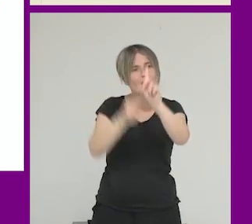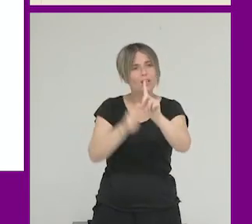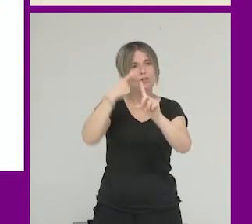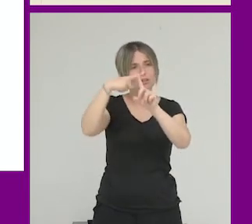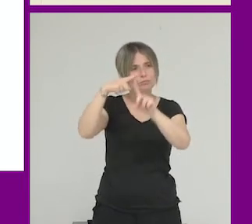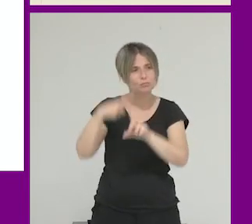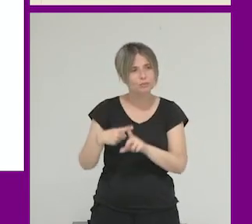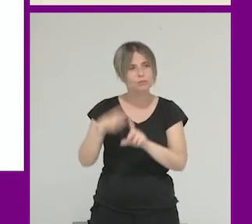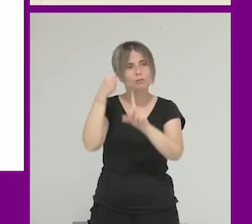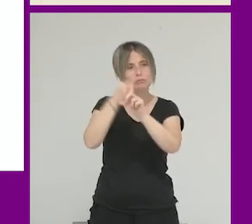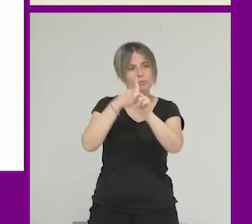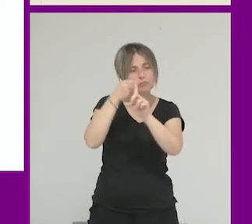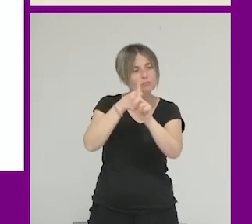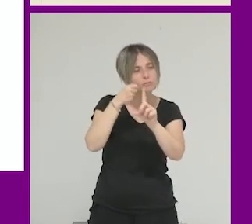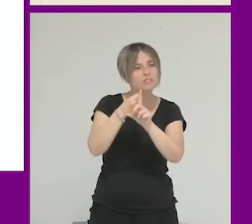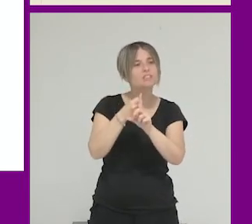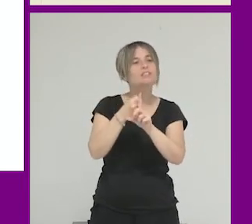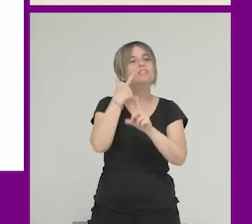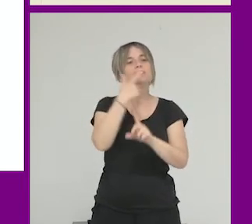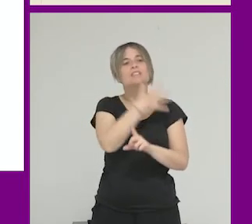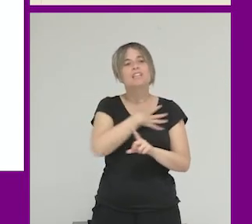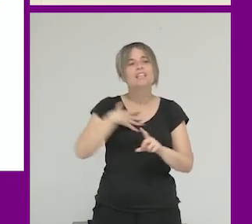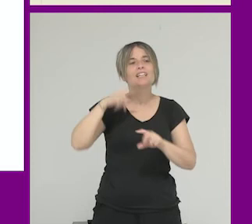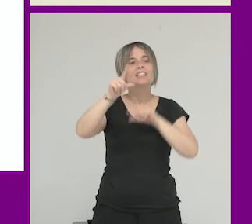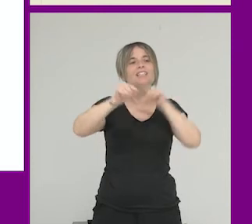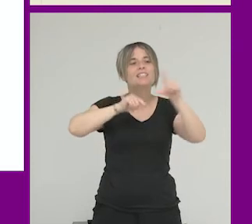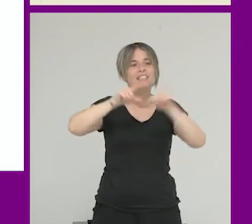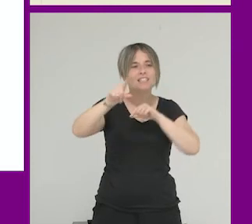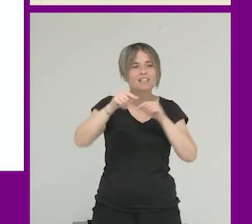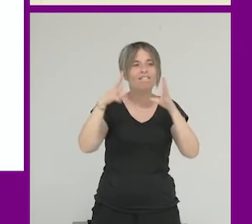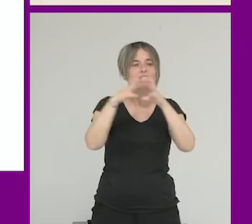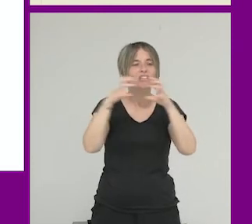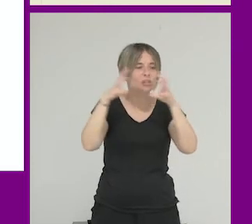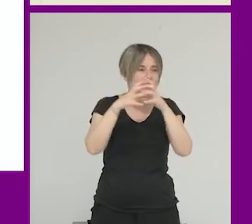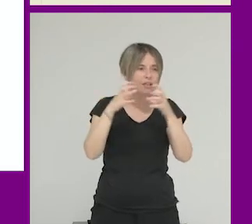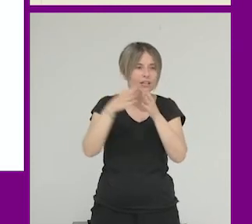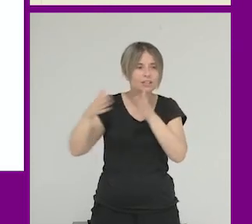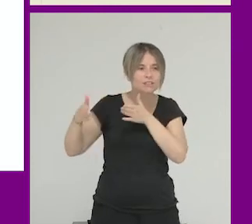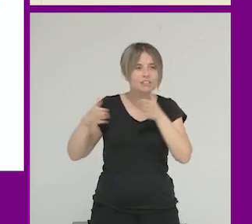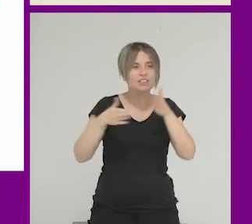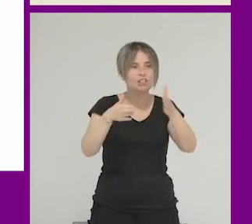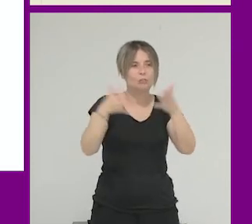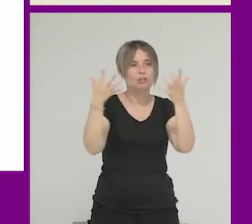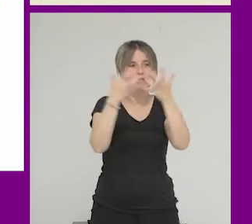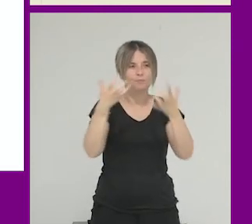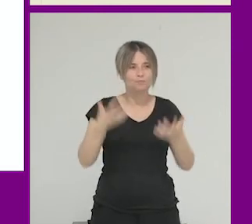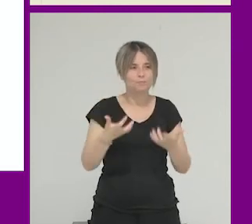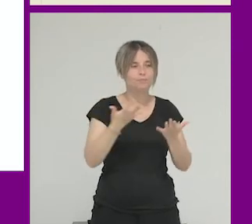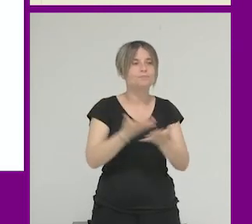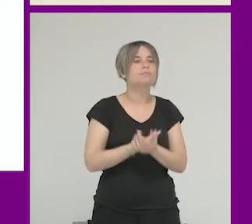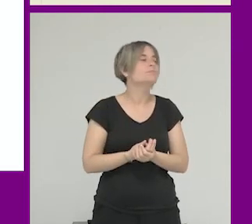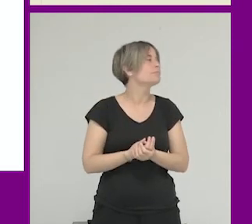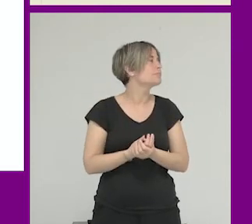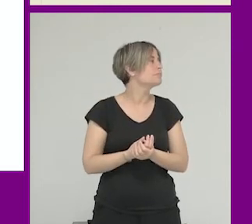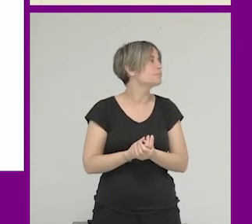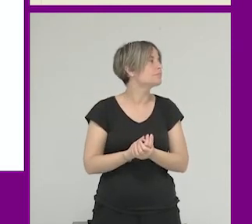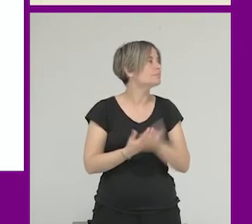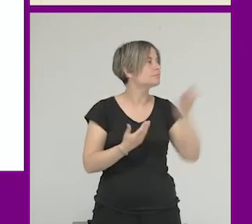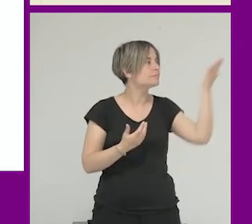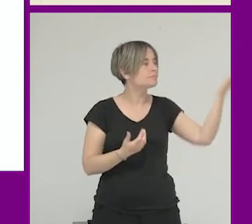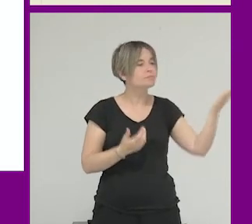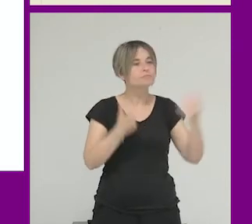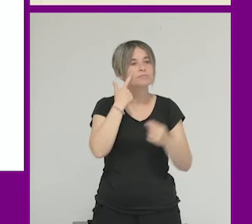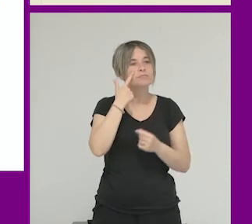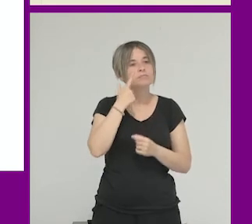desio horrek, eta zentzu dira desira hori ahalbidetzen duten bideak eta testu inguruak. Eta bestalde, zein diskurtsoa ari